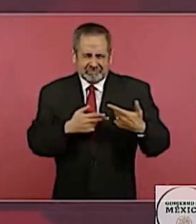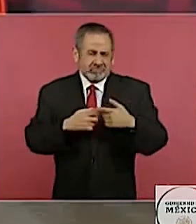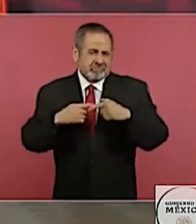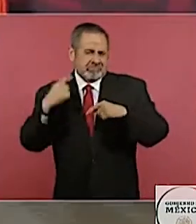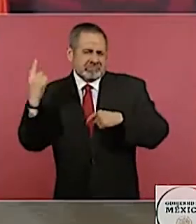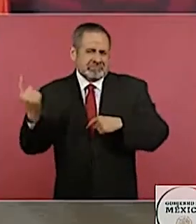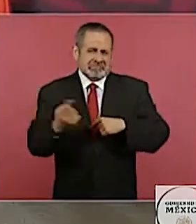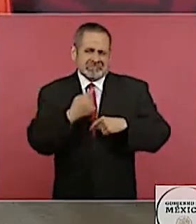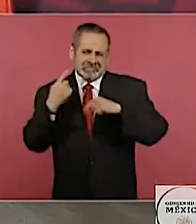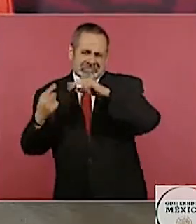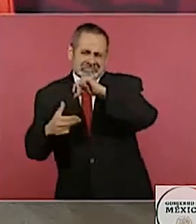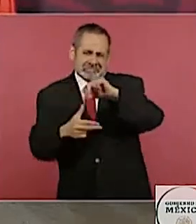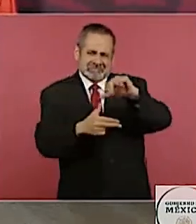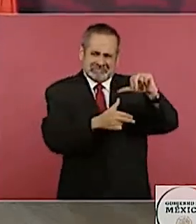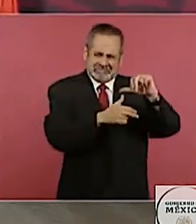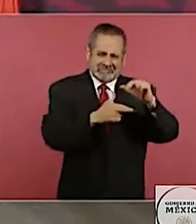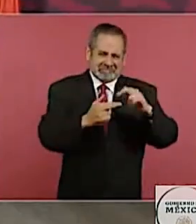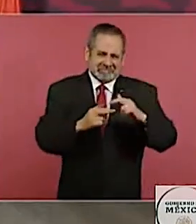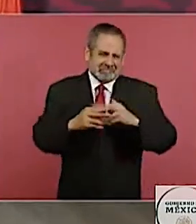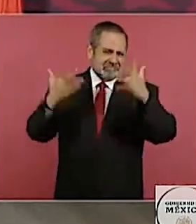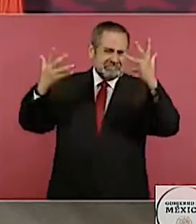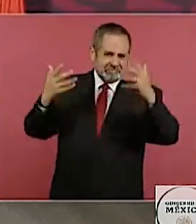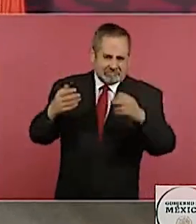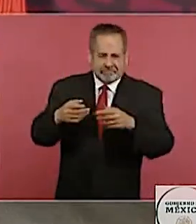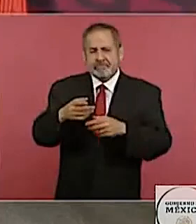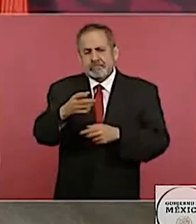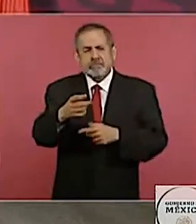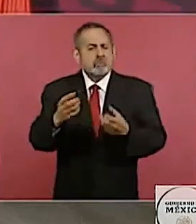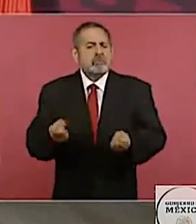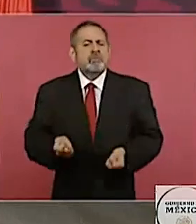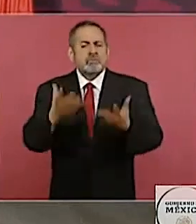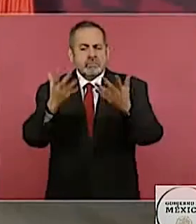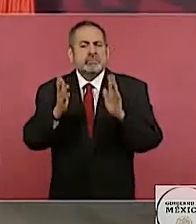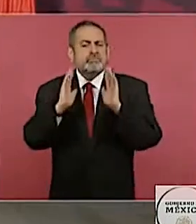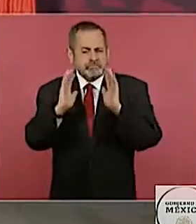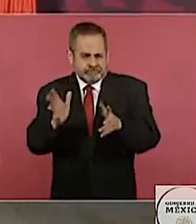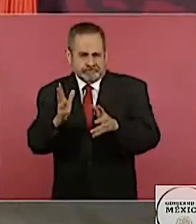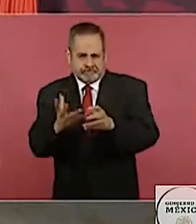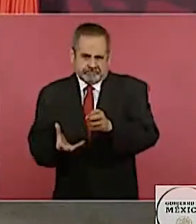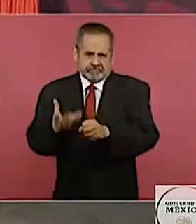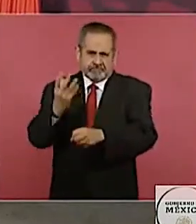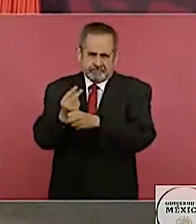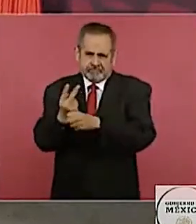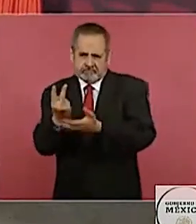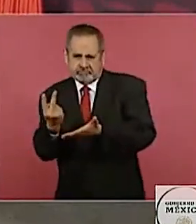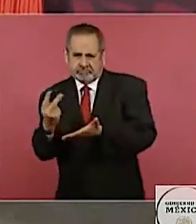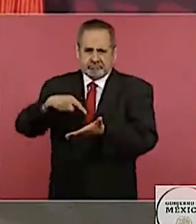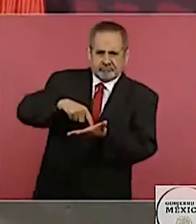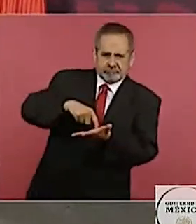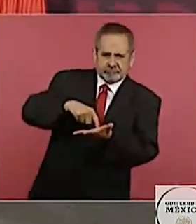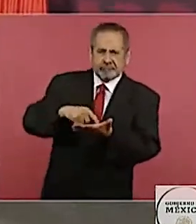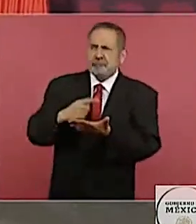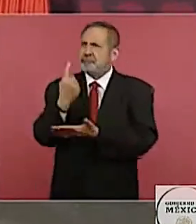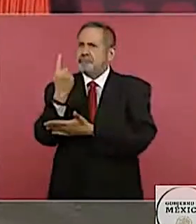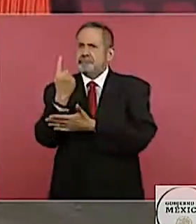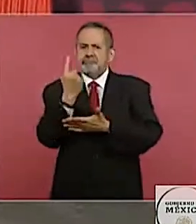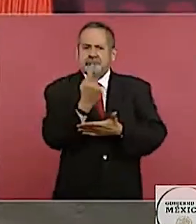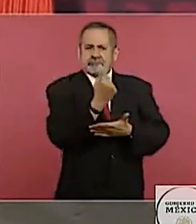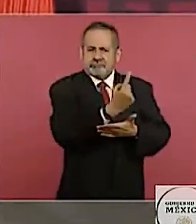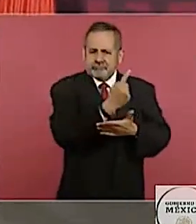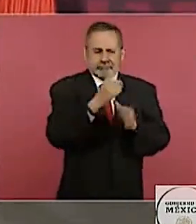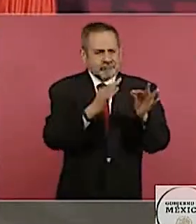el huracán cuántos han puesto de pie cu cuántos